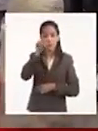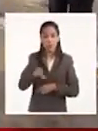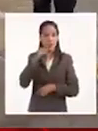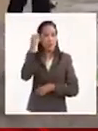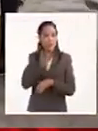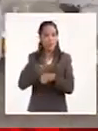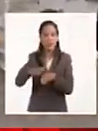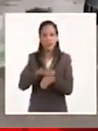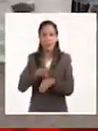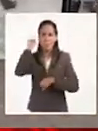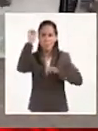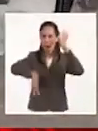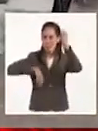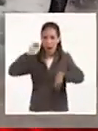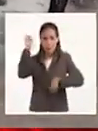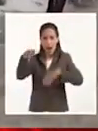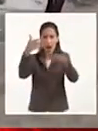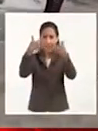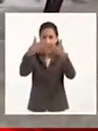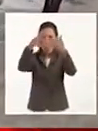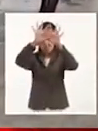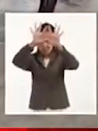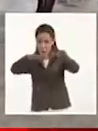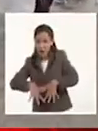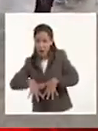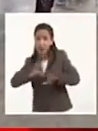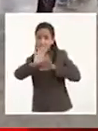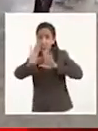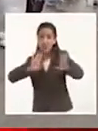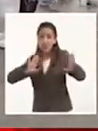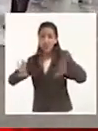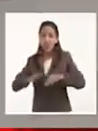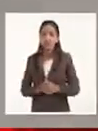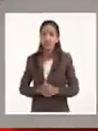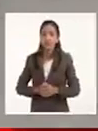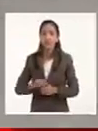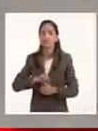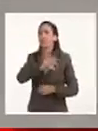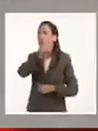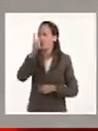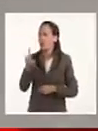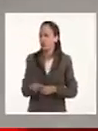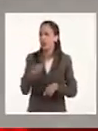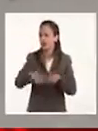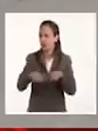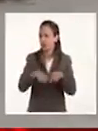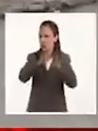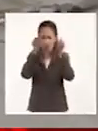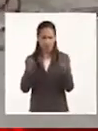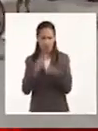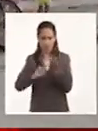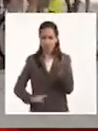utilizaron violencia, utilizaron el vandalismo, agredieron no solo a